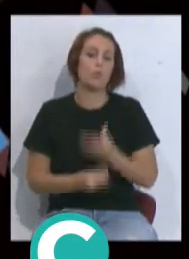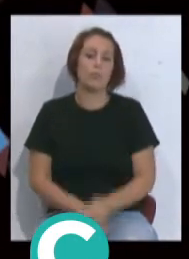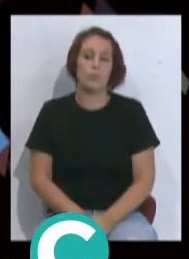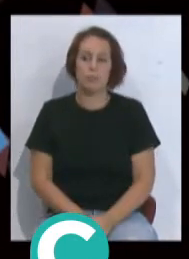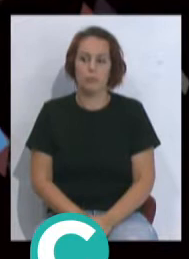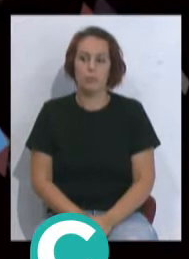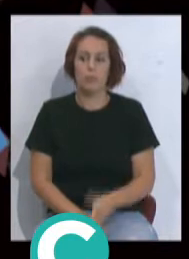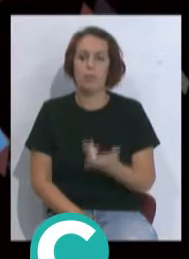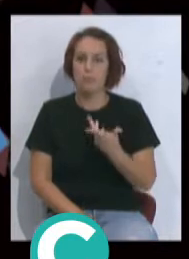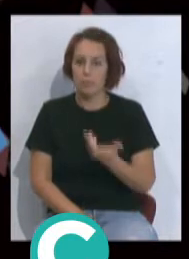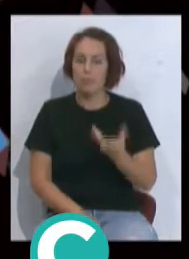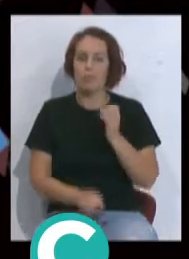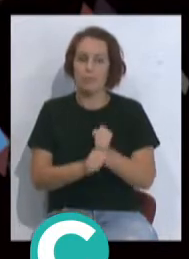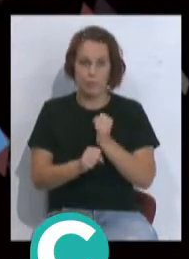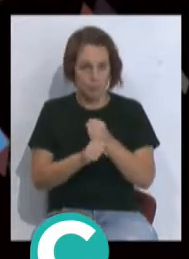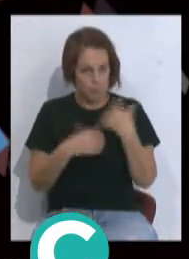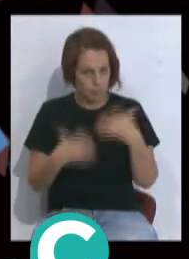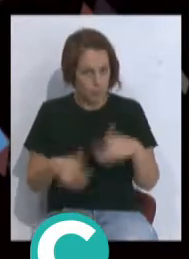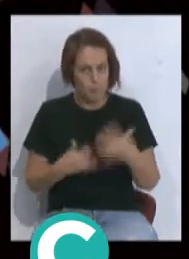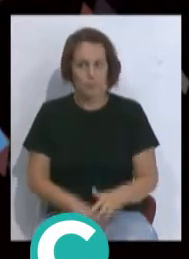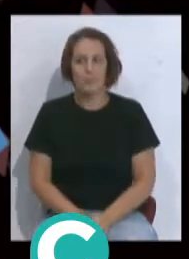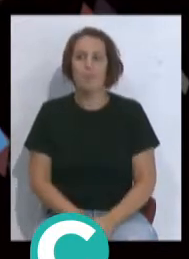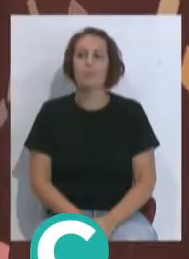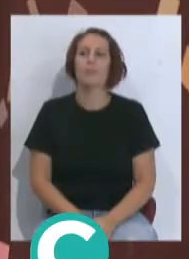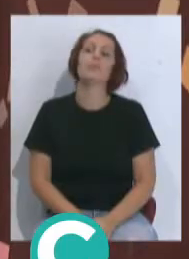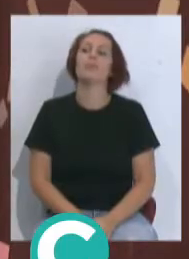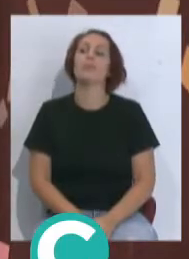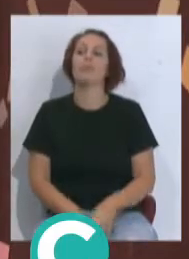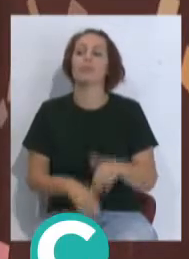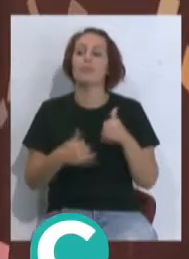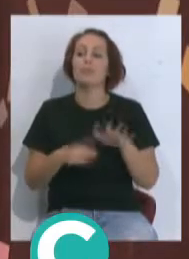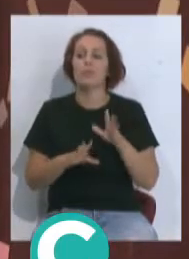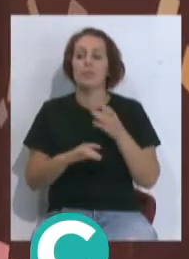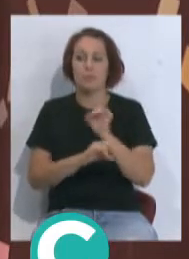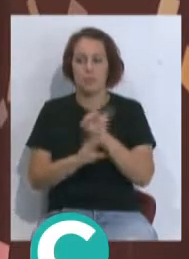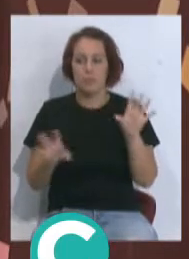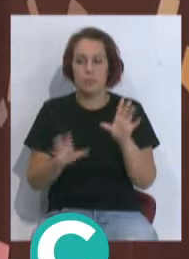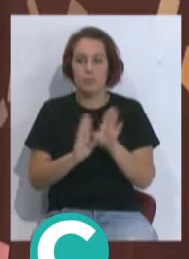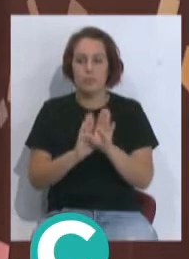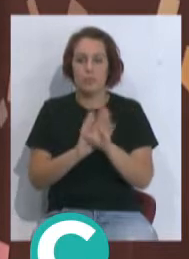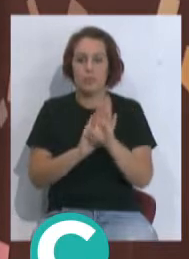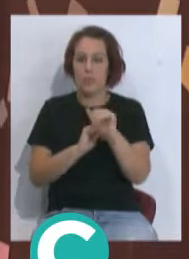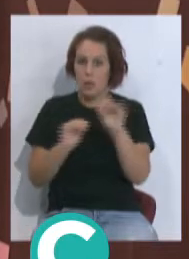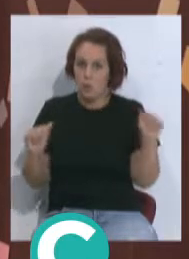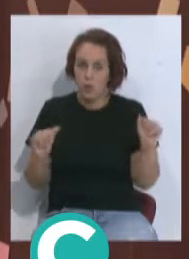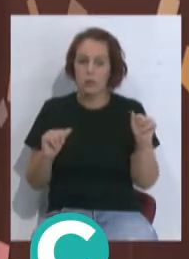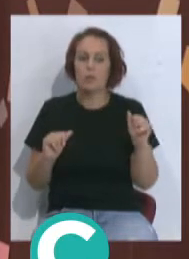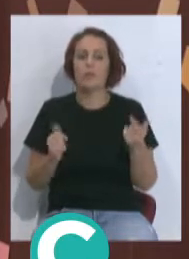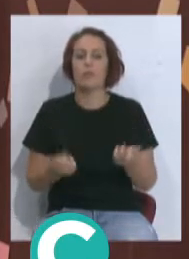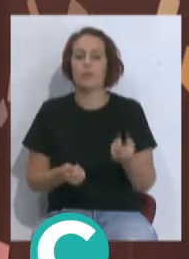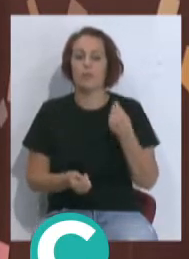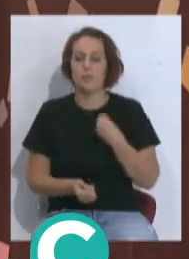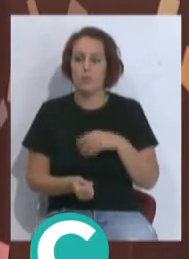pues mira que se trabaja, ¿eh? Mucho. Tela, tela. Eso. Vamos a dejarlo también claro. Y seguimos con los saludos, acompañando allí en